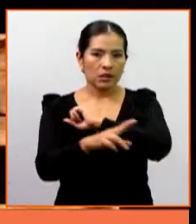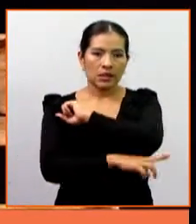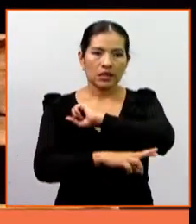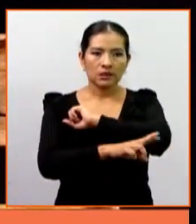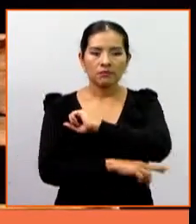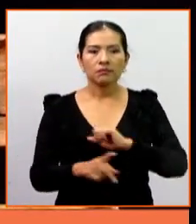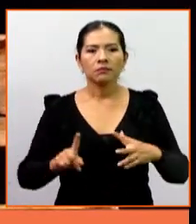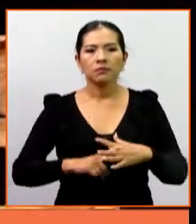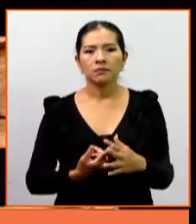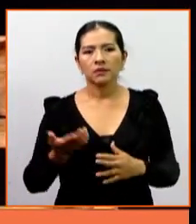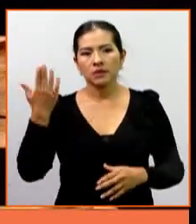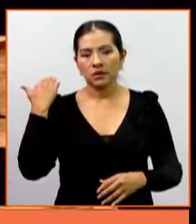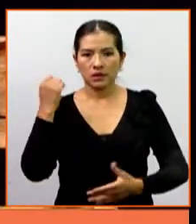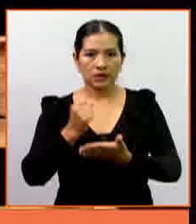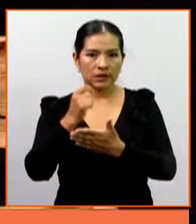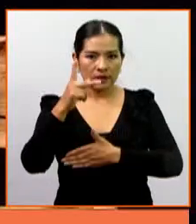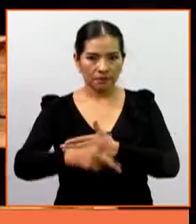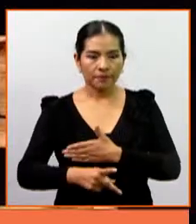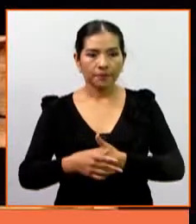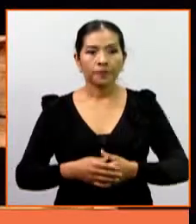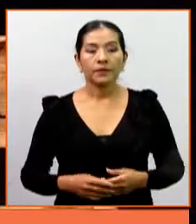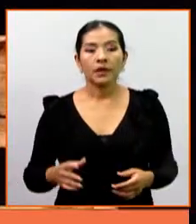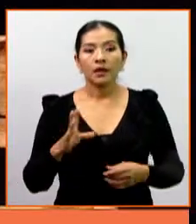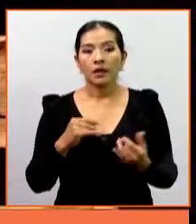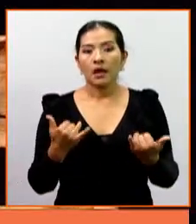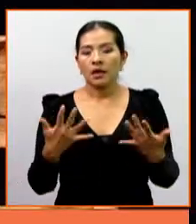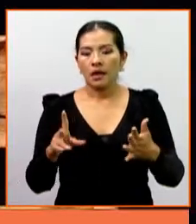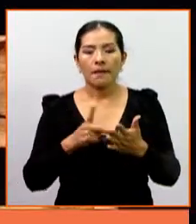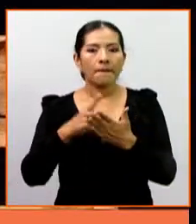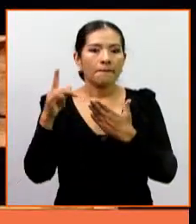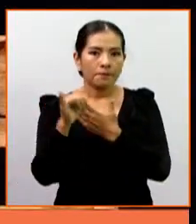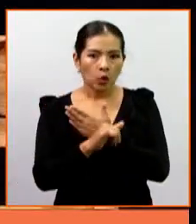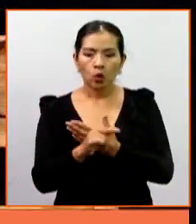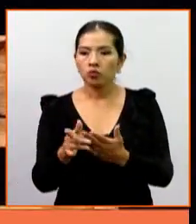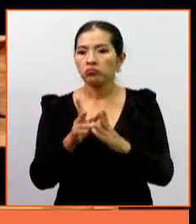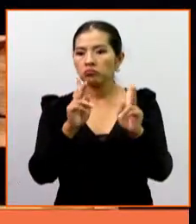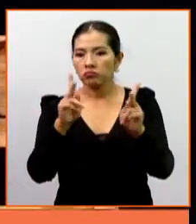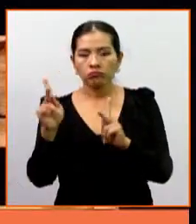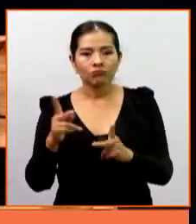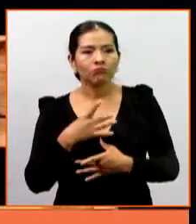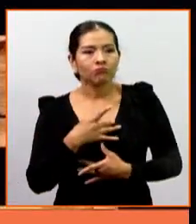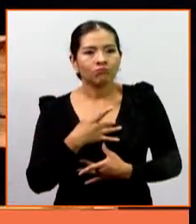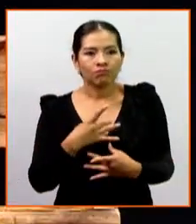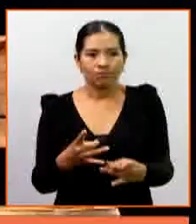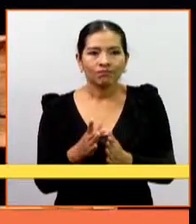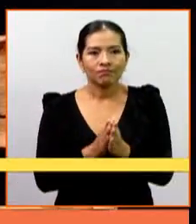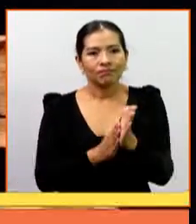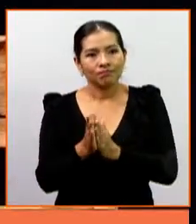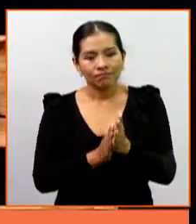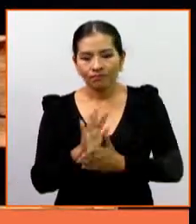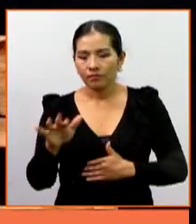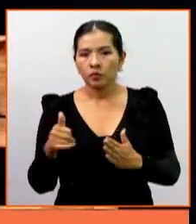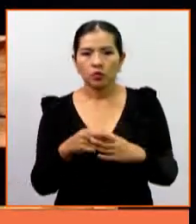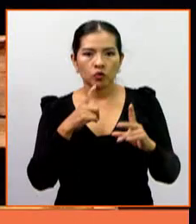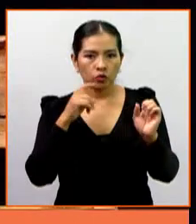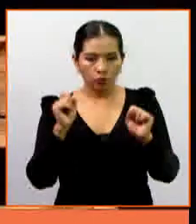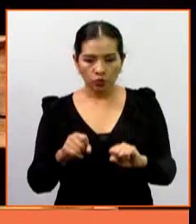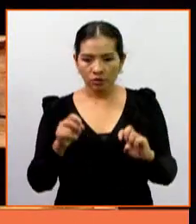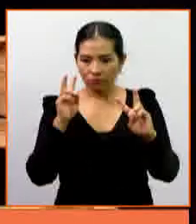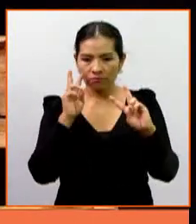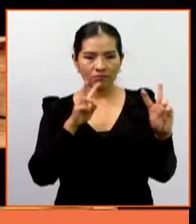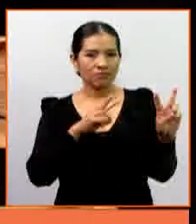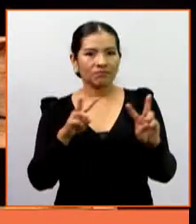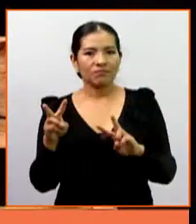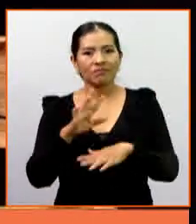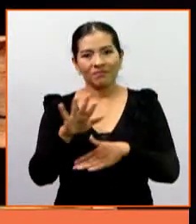el septiembre del año pasado. Y bueno, con un proyecto que ha gustado muchísimo a todas las personas que han podido presenciar esto. Y